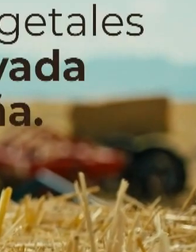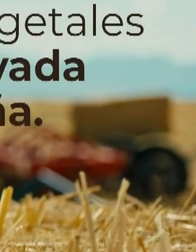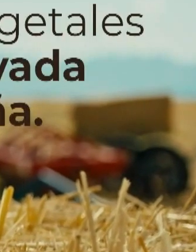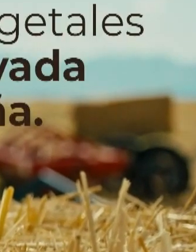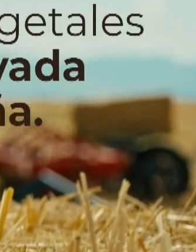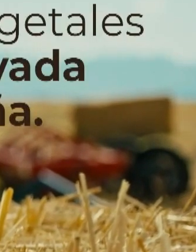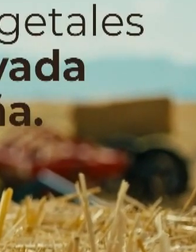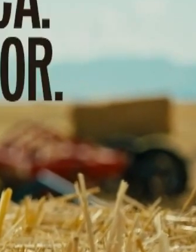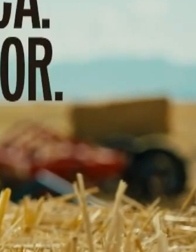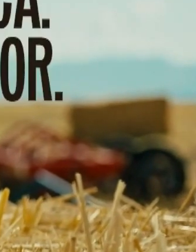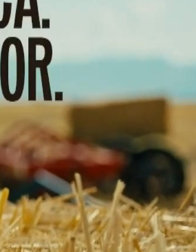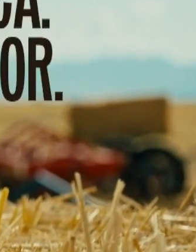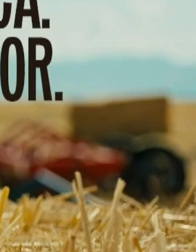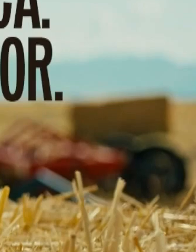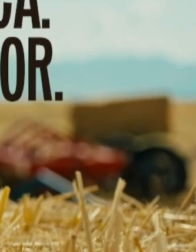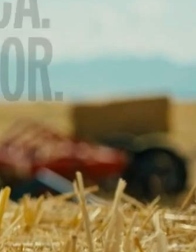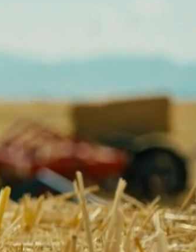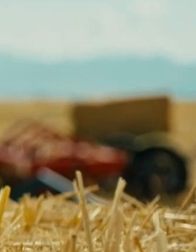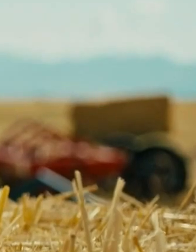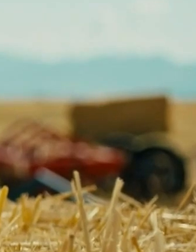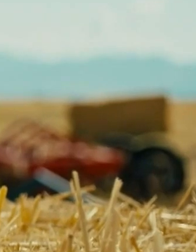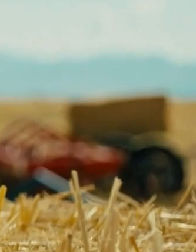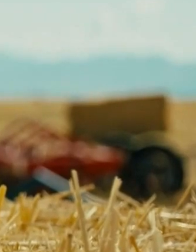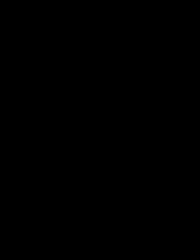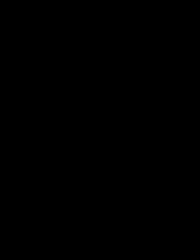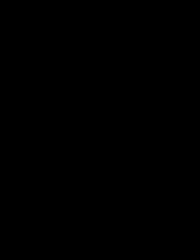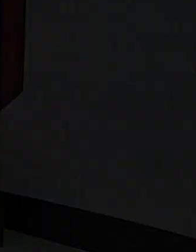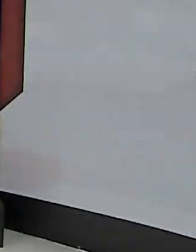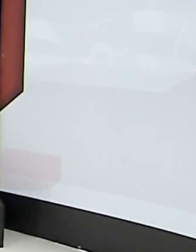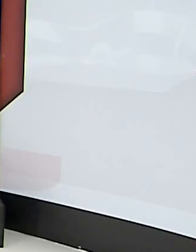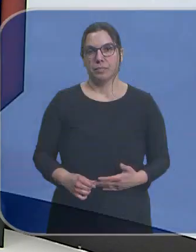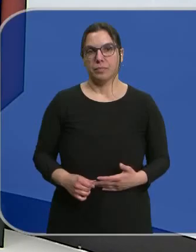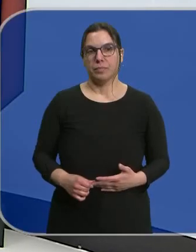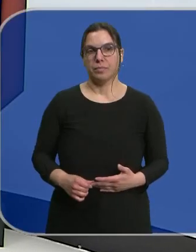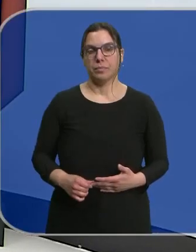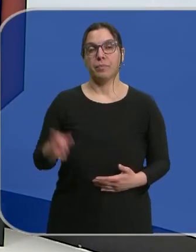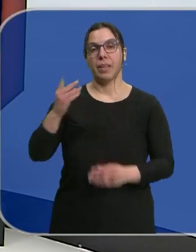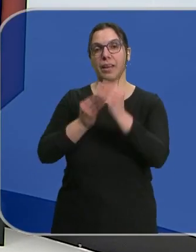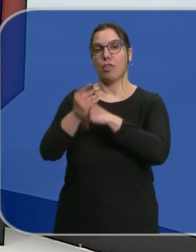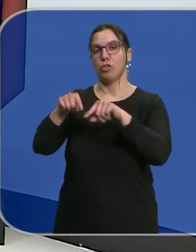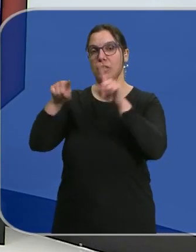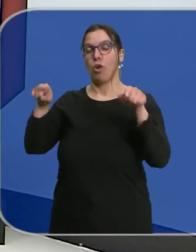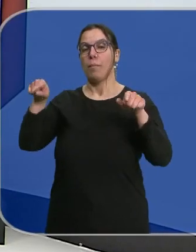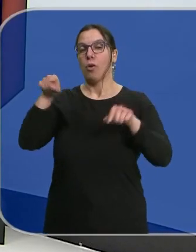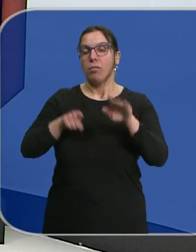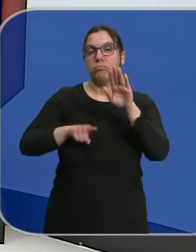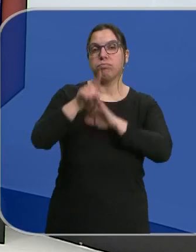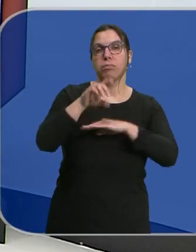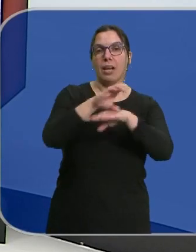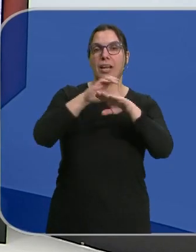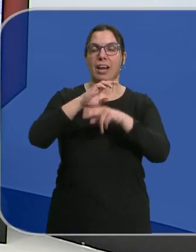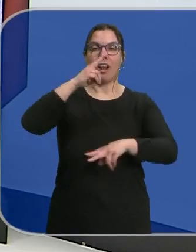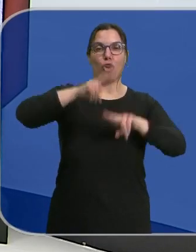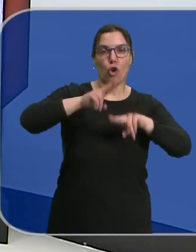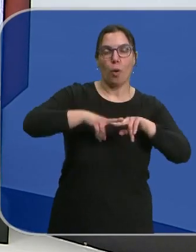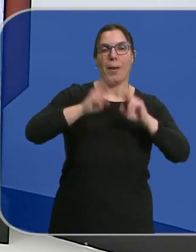bebidas vegetales 100% cultivada en España. Más cerca sabe mejor. Nació en Segovia, pero su carrera artística tiene mucho de